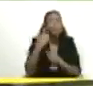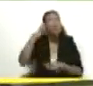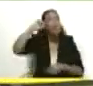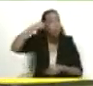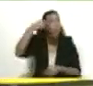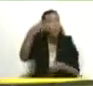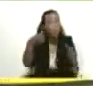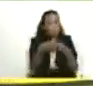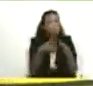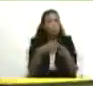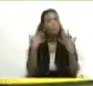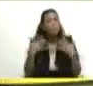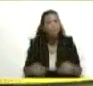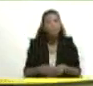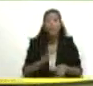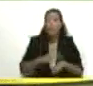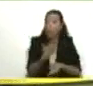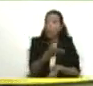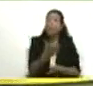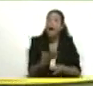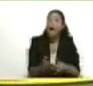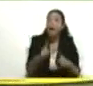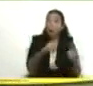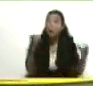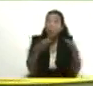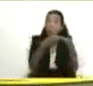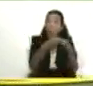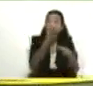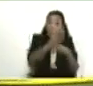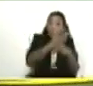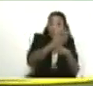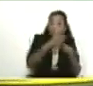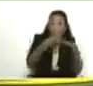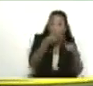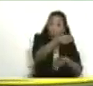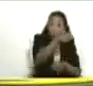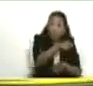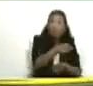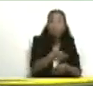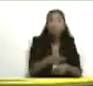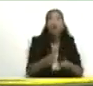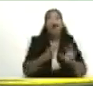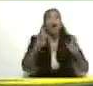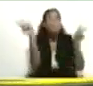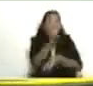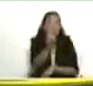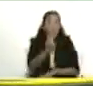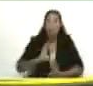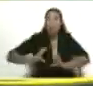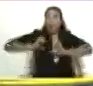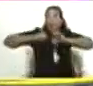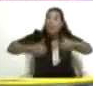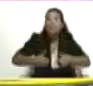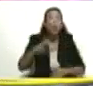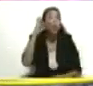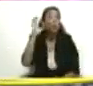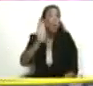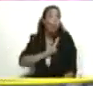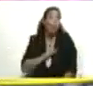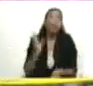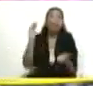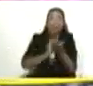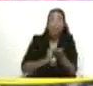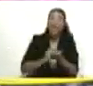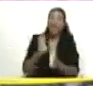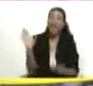recuerdo, porque a partir del Grupo Madera fue que en Venezuela empezó a escucharse otra vez